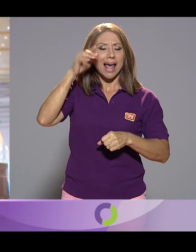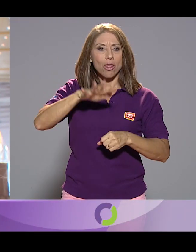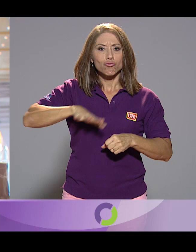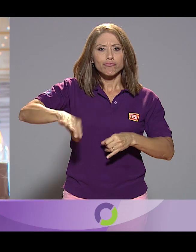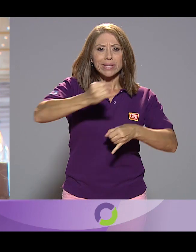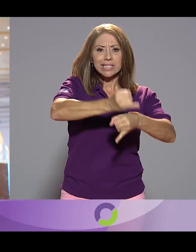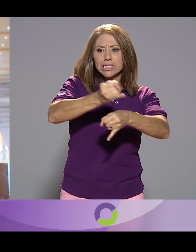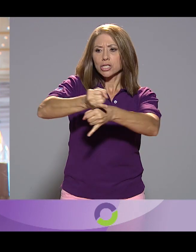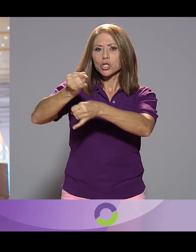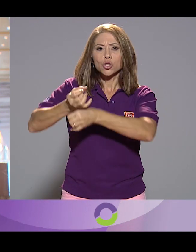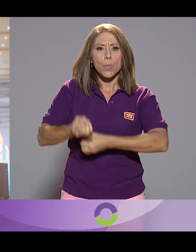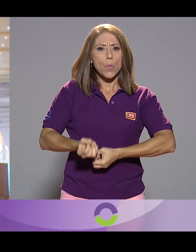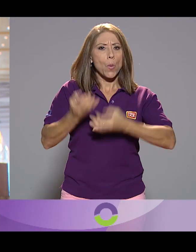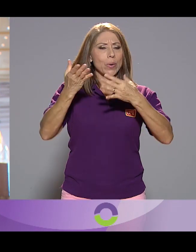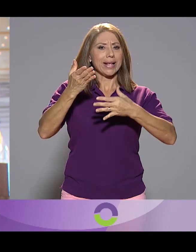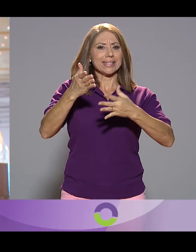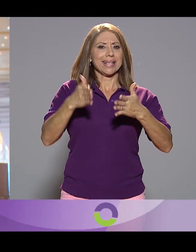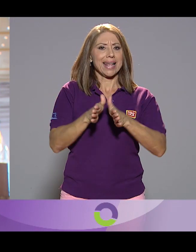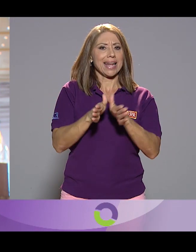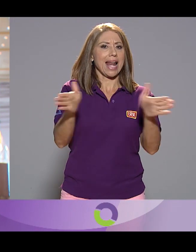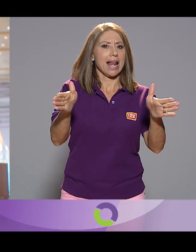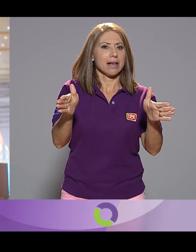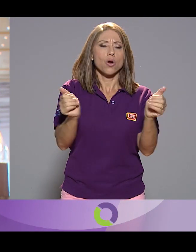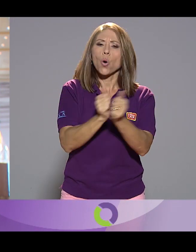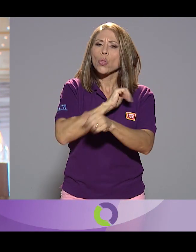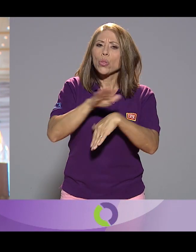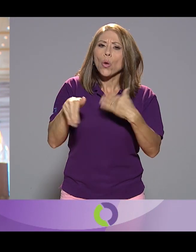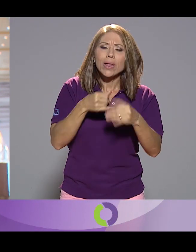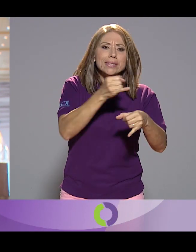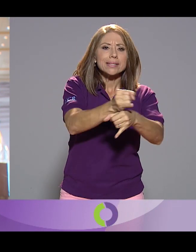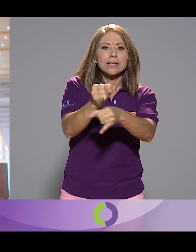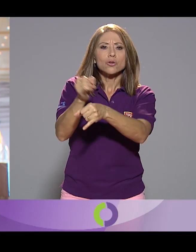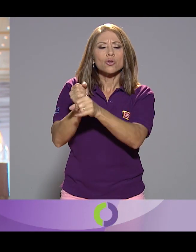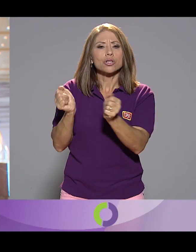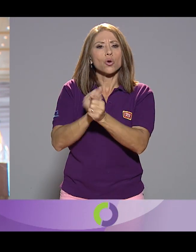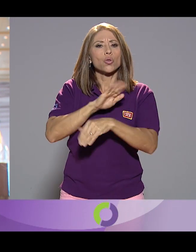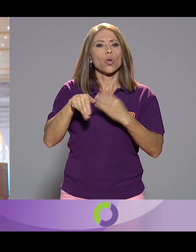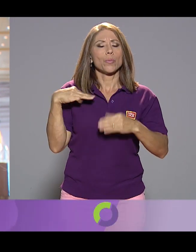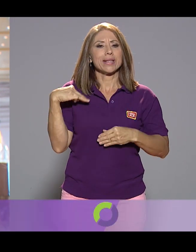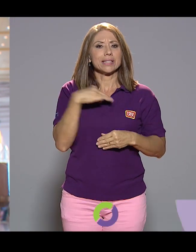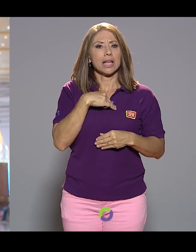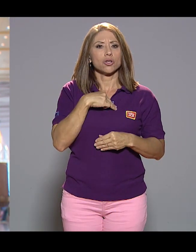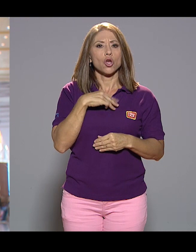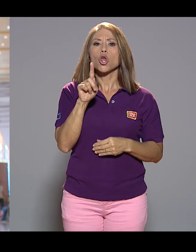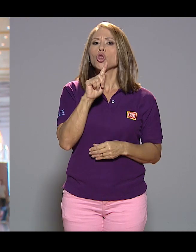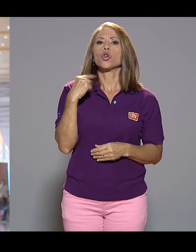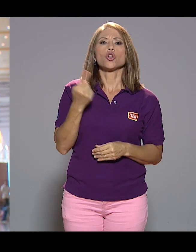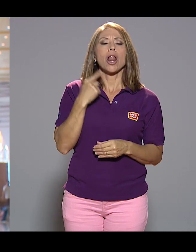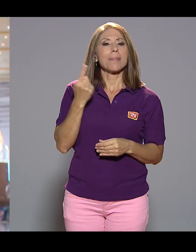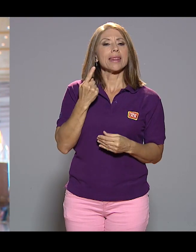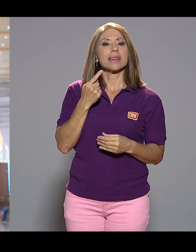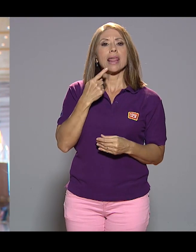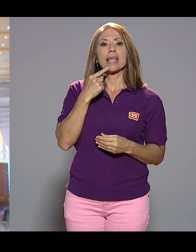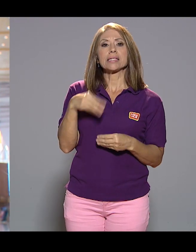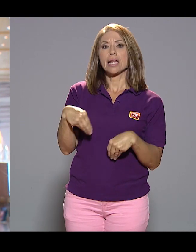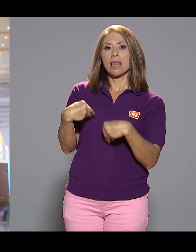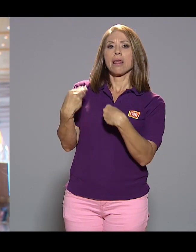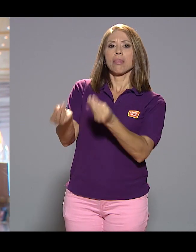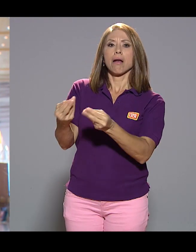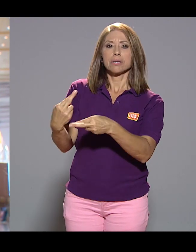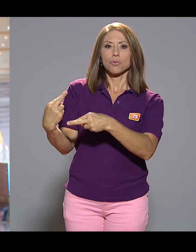compromiso por parte del Estado en general con todas sus instituciones y ministerios, y no solamente delegarle la